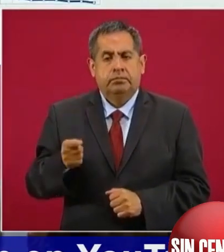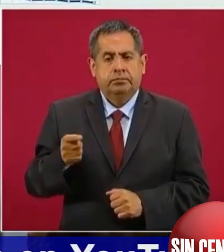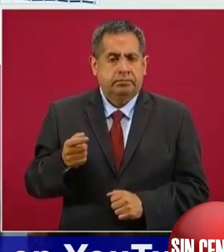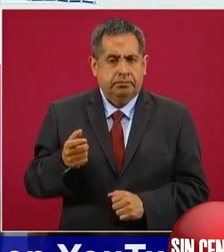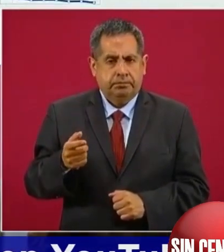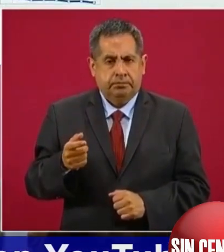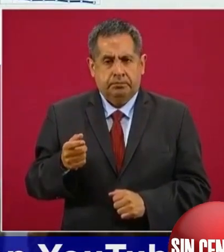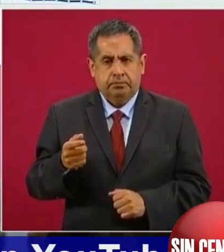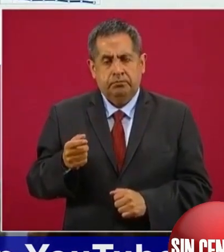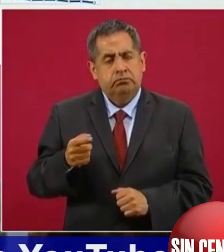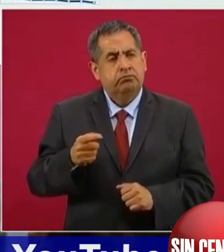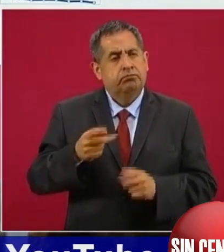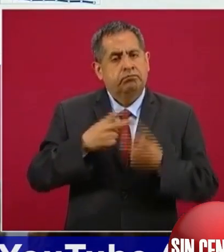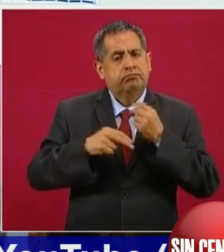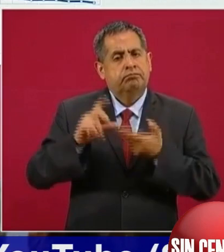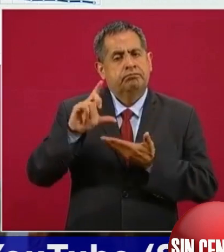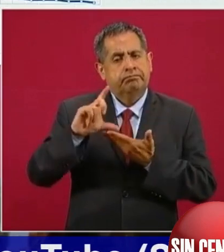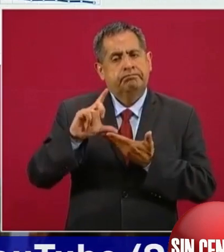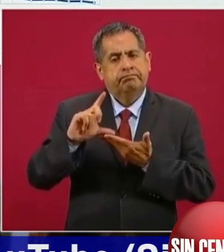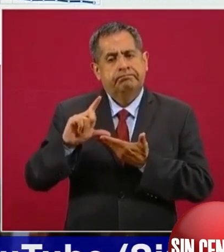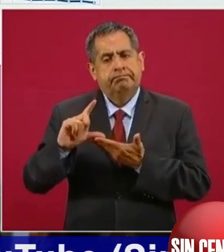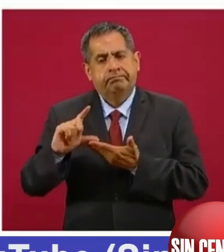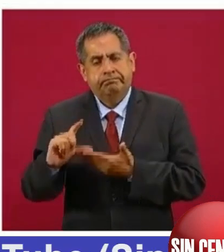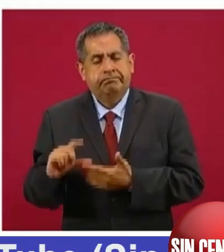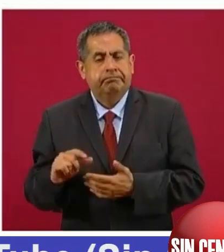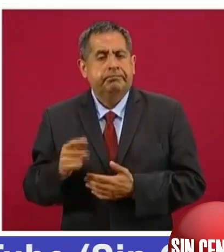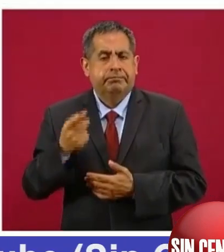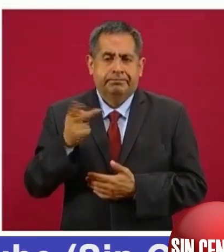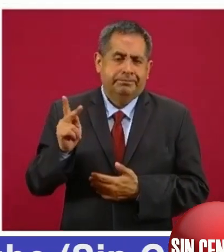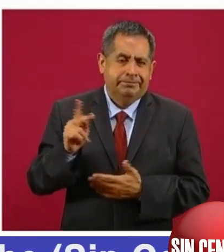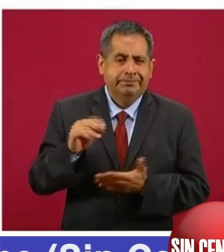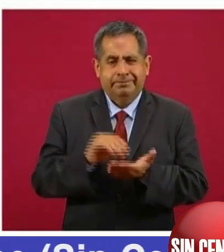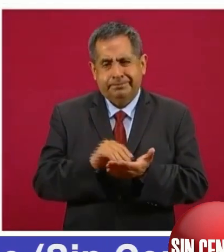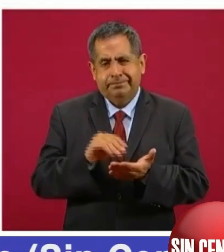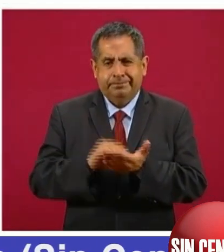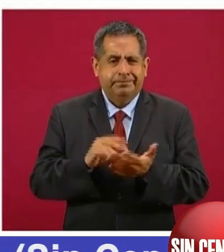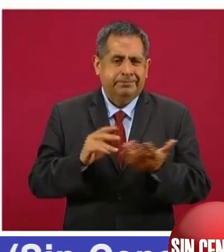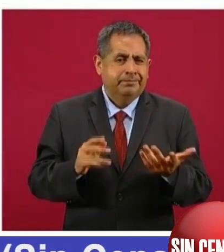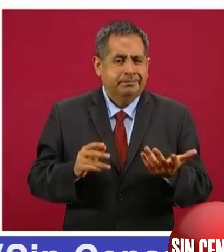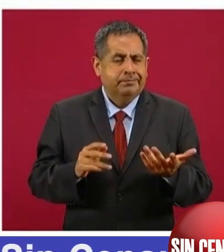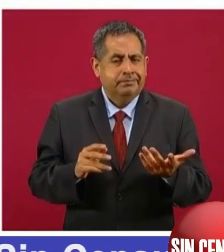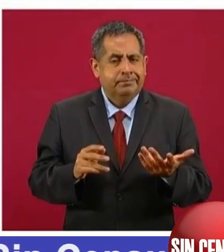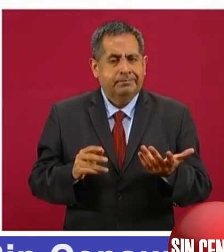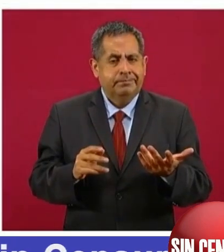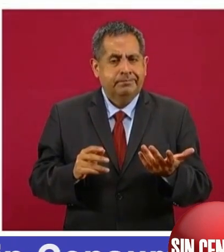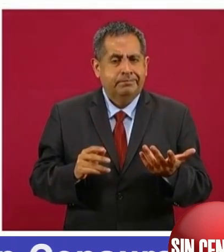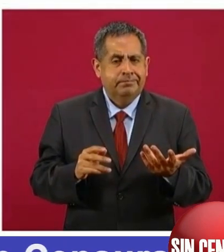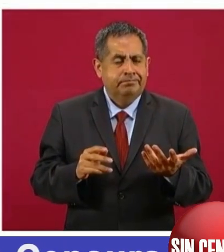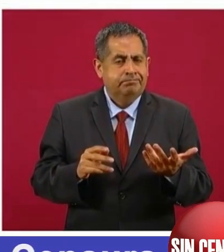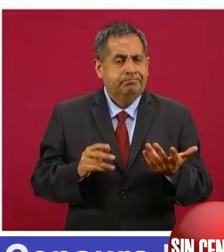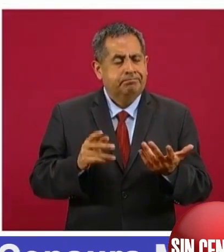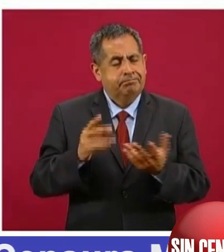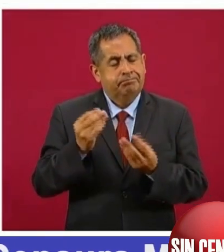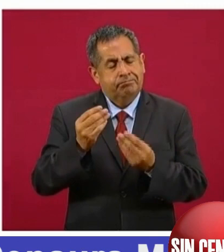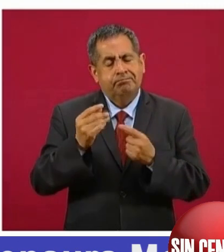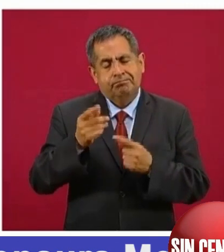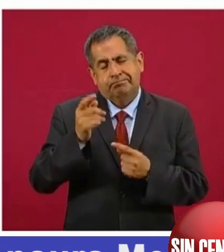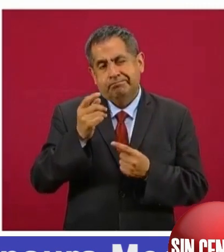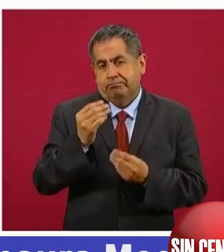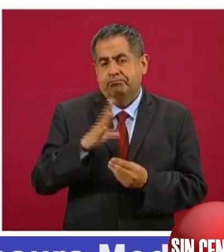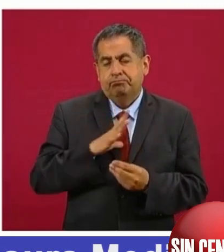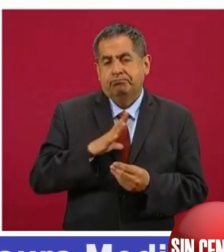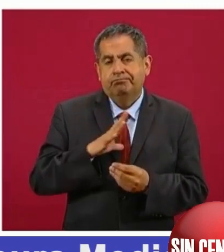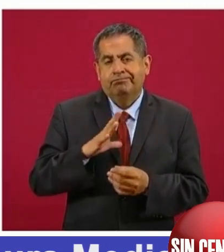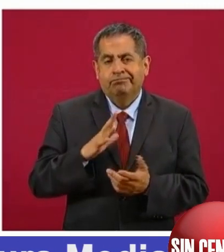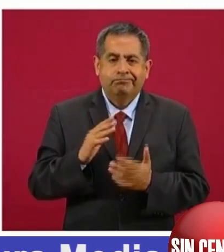tiene un descenso de la epidemia, pero todavía en una proporción o cantidad significativa